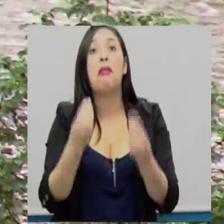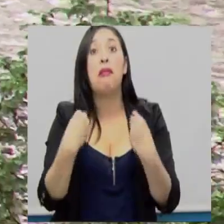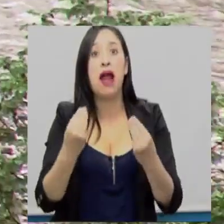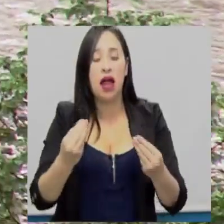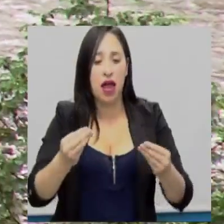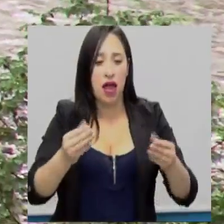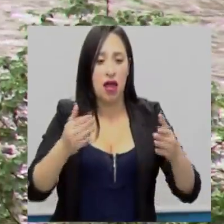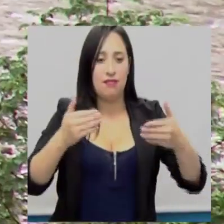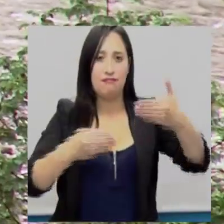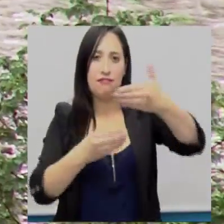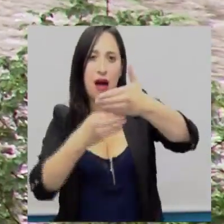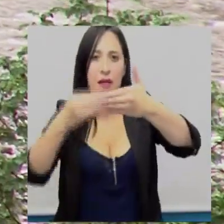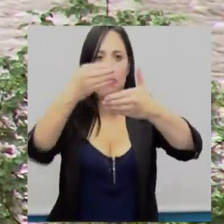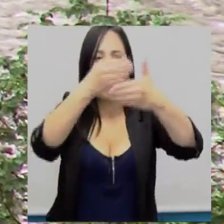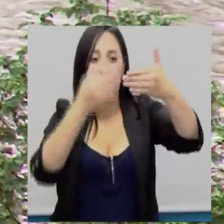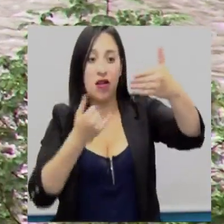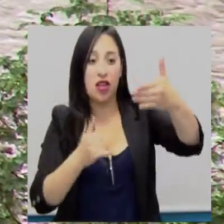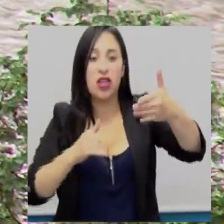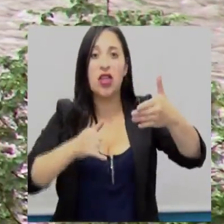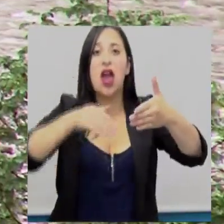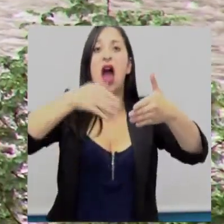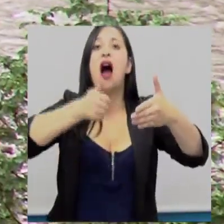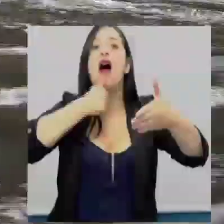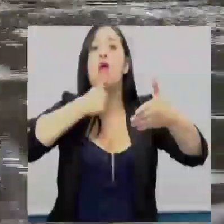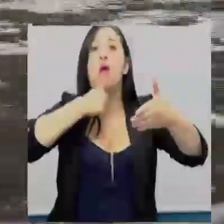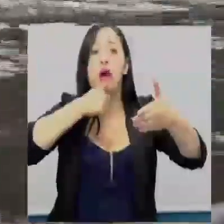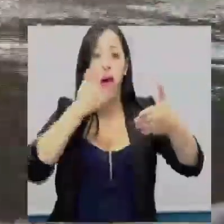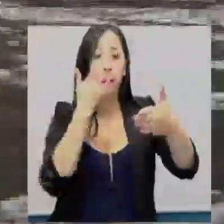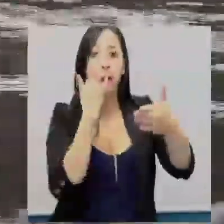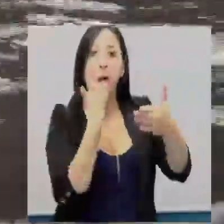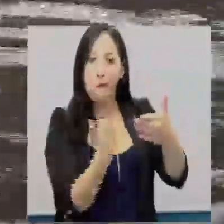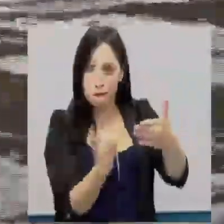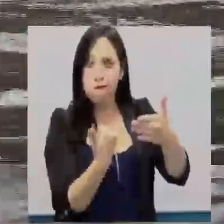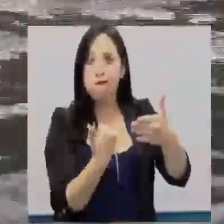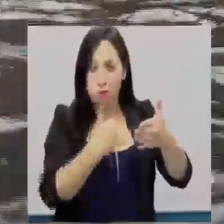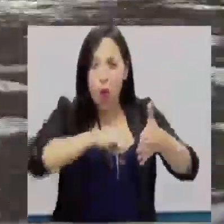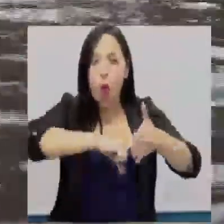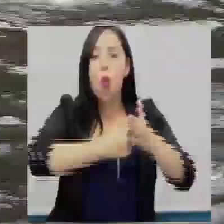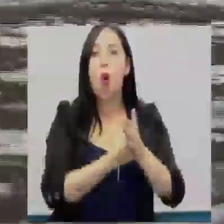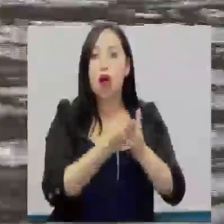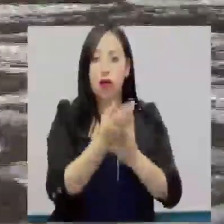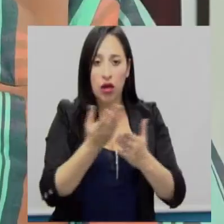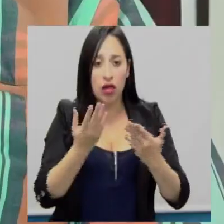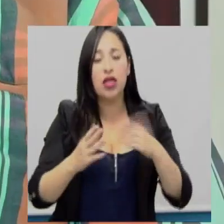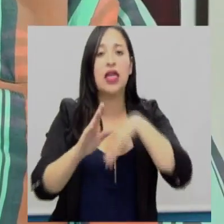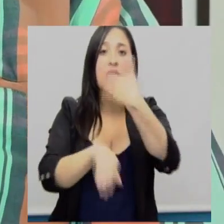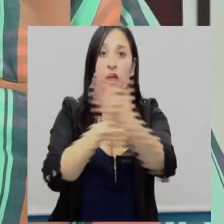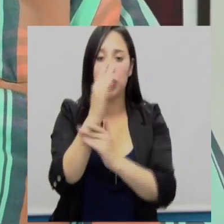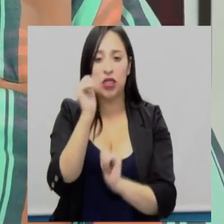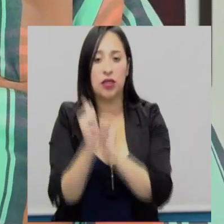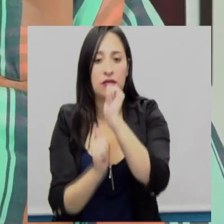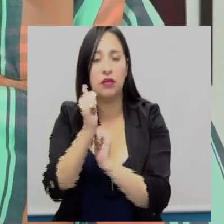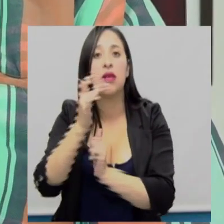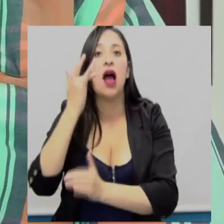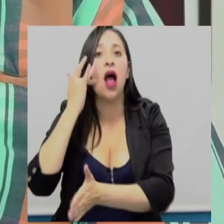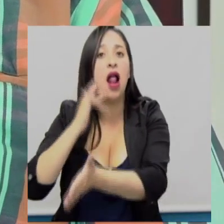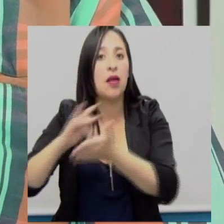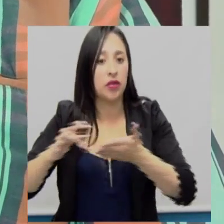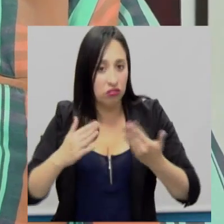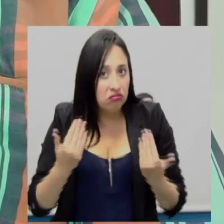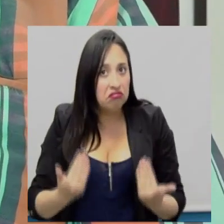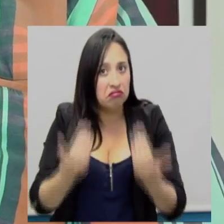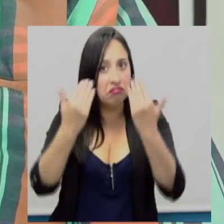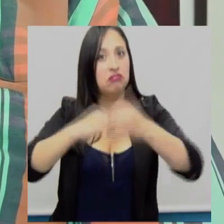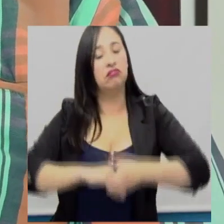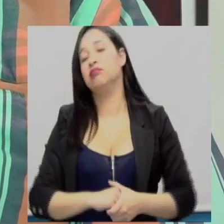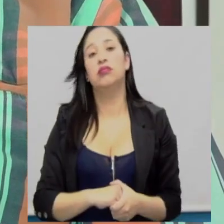embalses, almacenar para en temporada de sequía, mandar por gravedad agua a las plantas de purificación. En el largo plazo, que